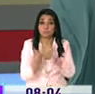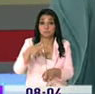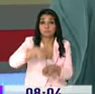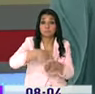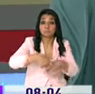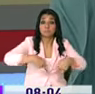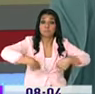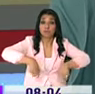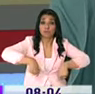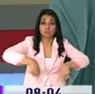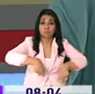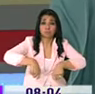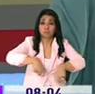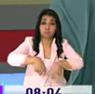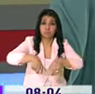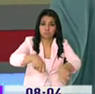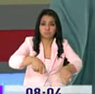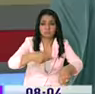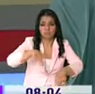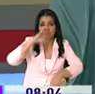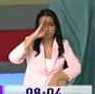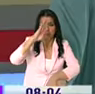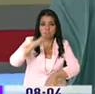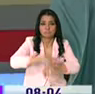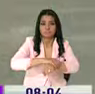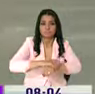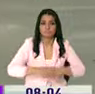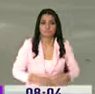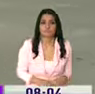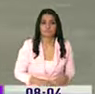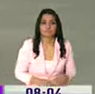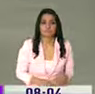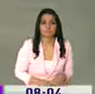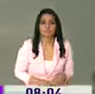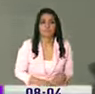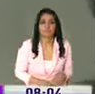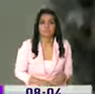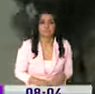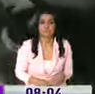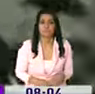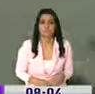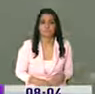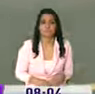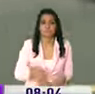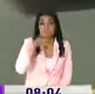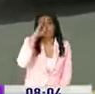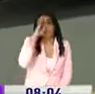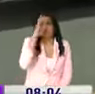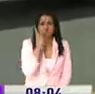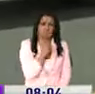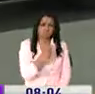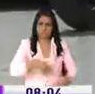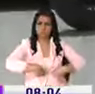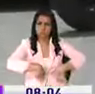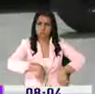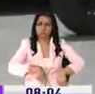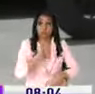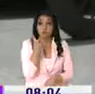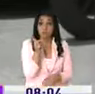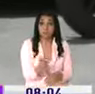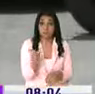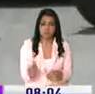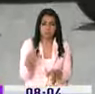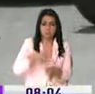una motocicleta robada fueron detenidos. Los policías tenían características de una motocicleta con dos ocupantes